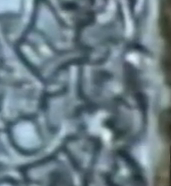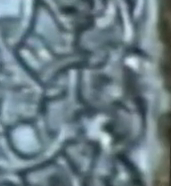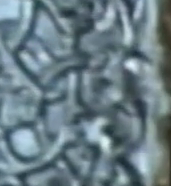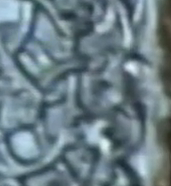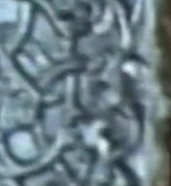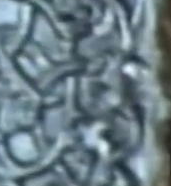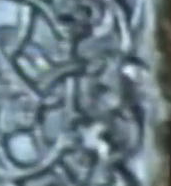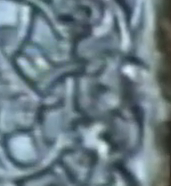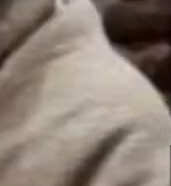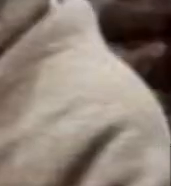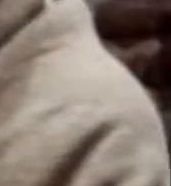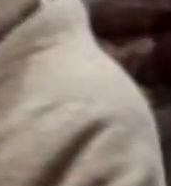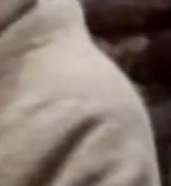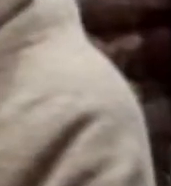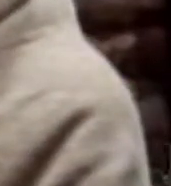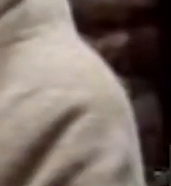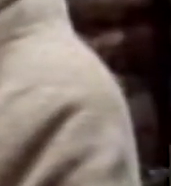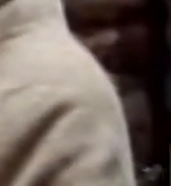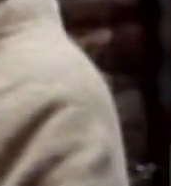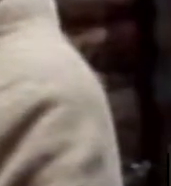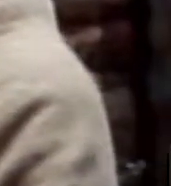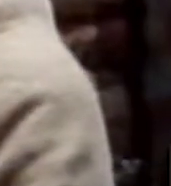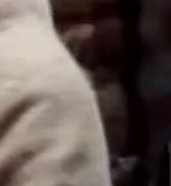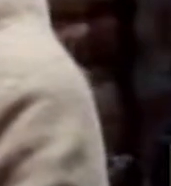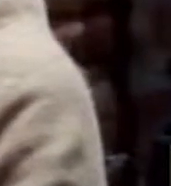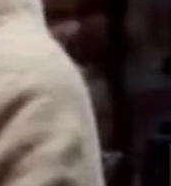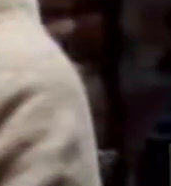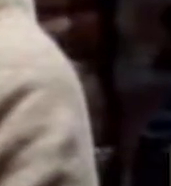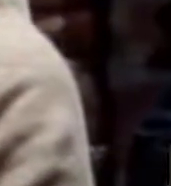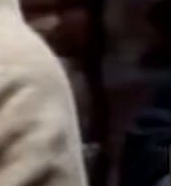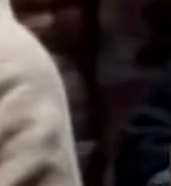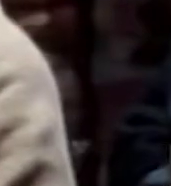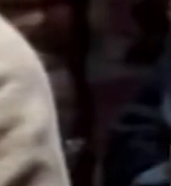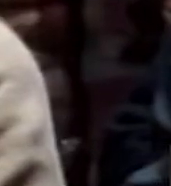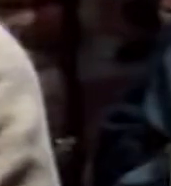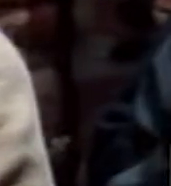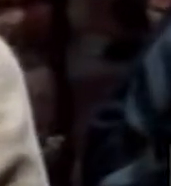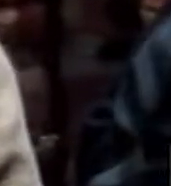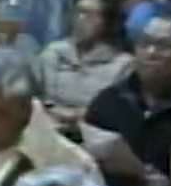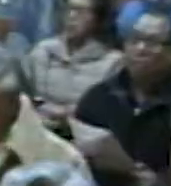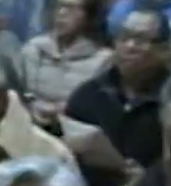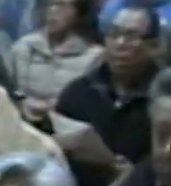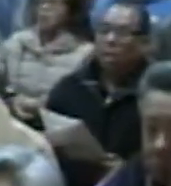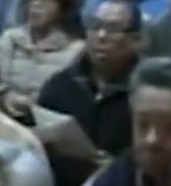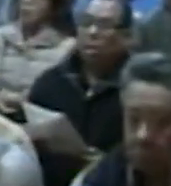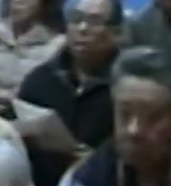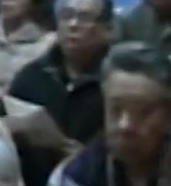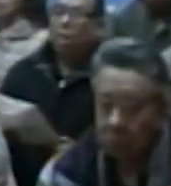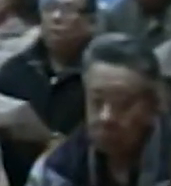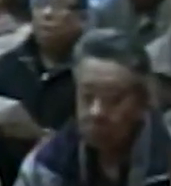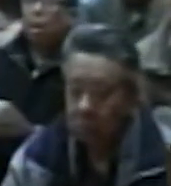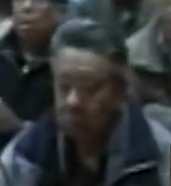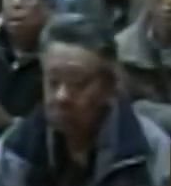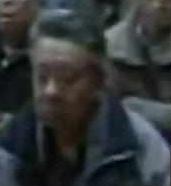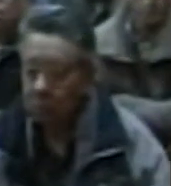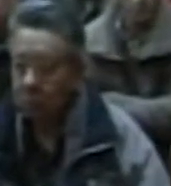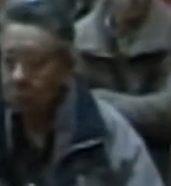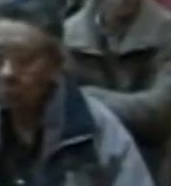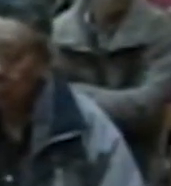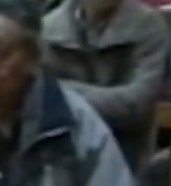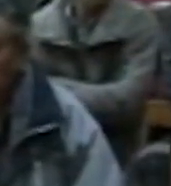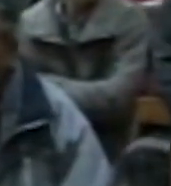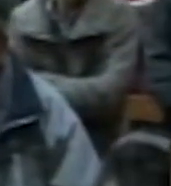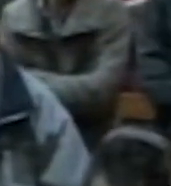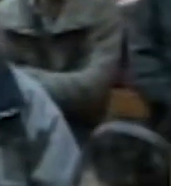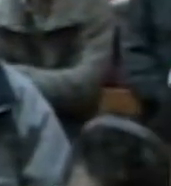de lado a los que sufren, a los descartados de la sociedad como son los ancianos, jóvenes y niños, o buscamos escuchar a Jesús